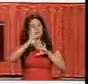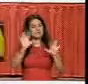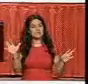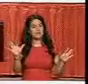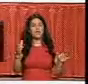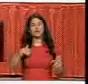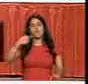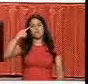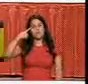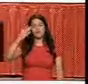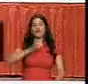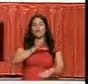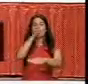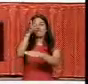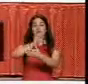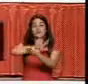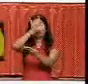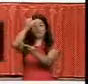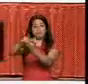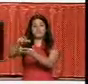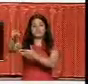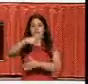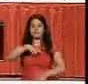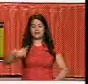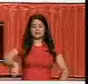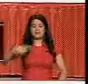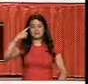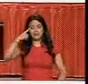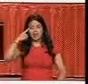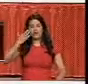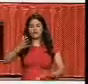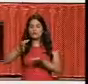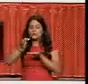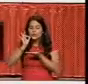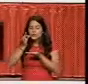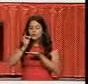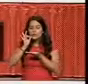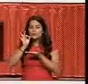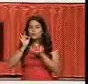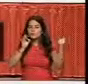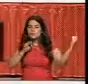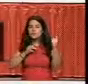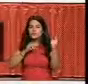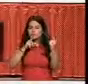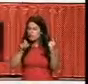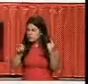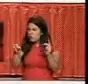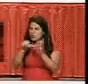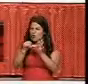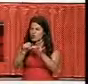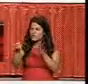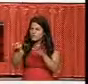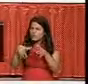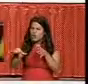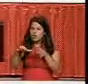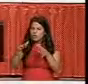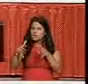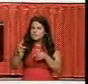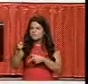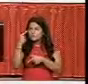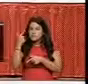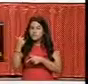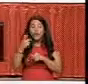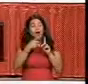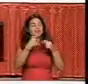estábamos tomando unos t chinos en un mercadito popular y la persona nos preguntó ustedes son de dónde le dijimos de